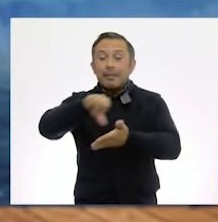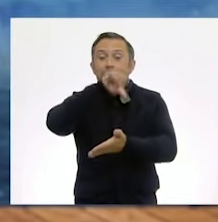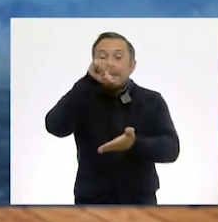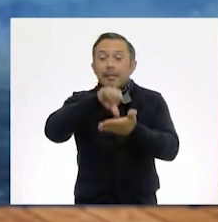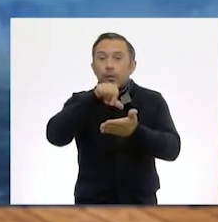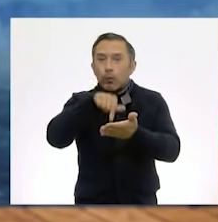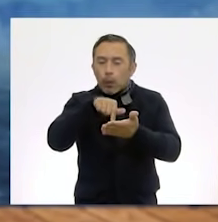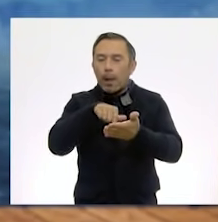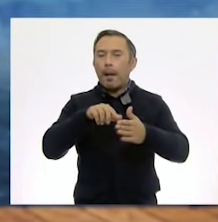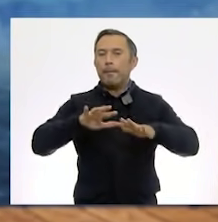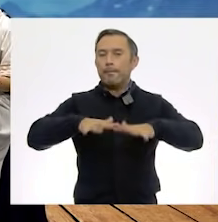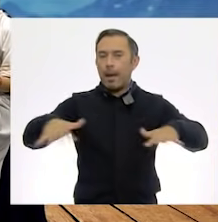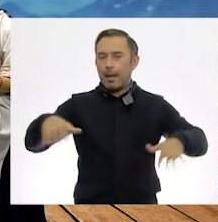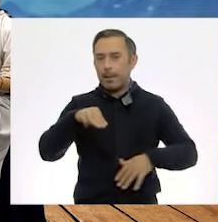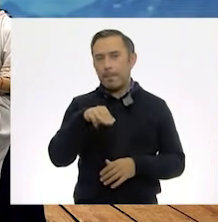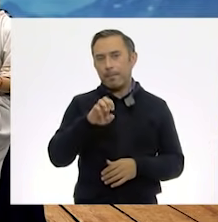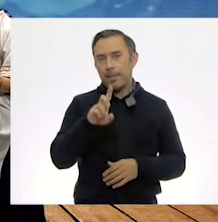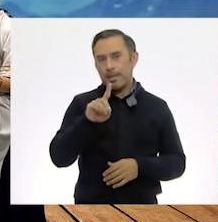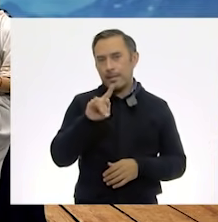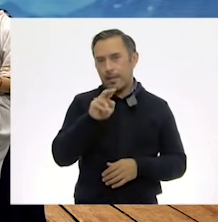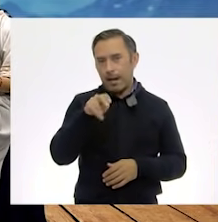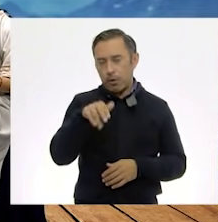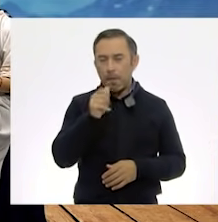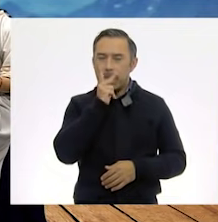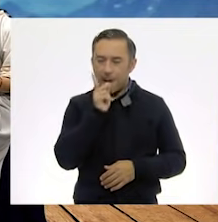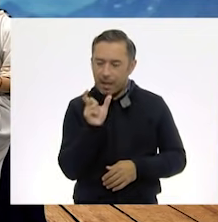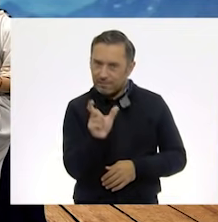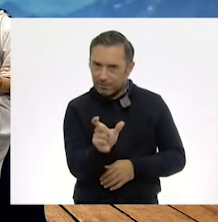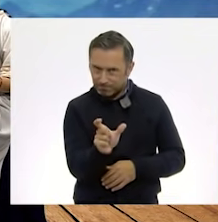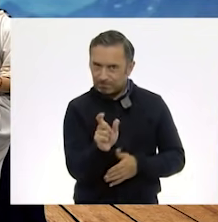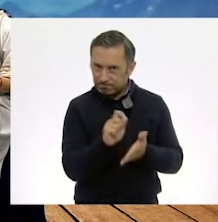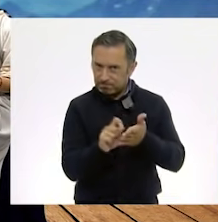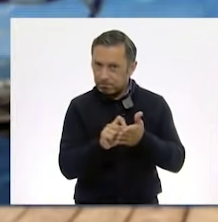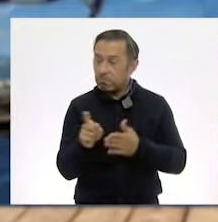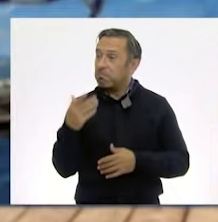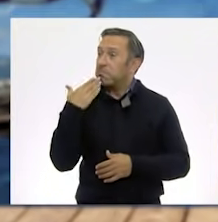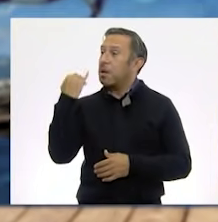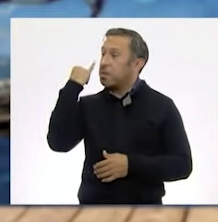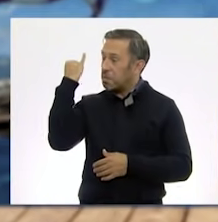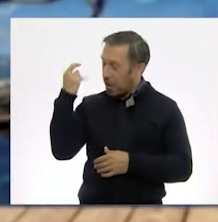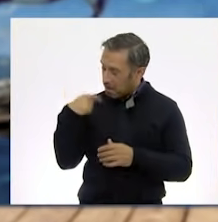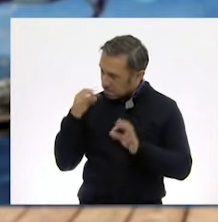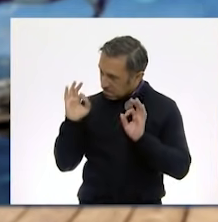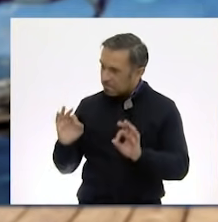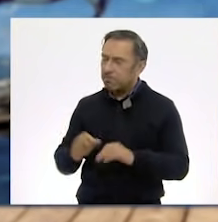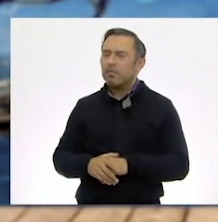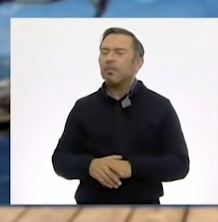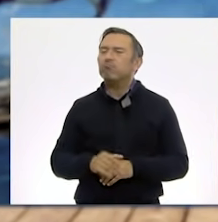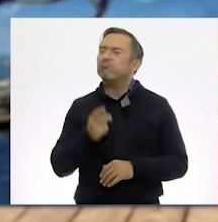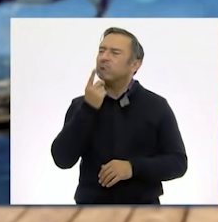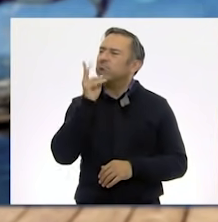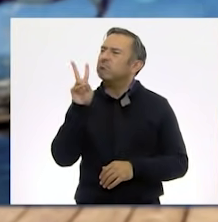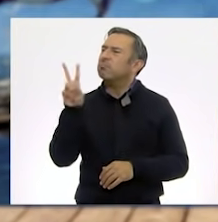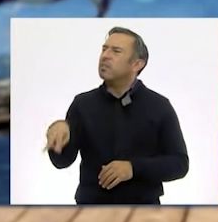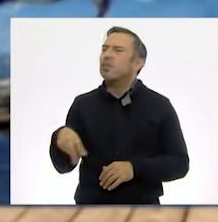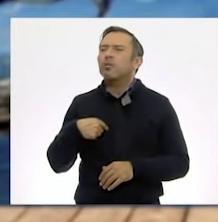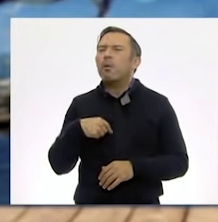bien. Y escribimos un nombre. Perfecto. Maestra, es una muy buena propuesta, pero la verdad es que no sé muy bien dónde se ubica el mar